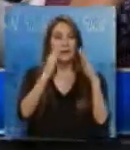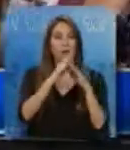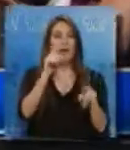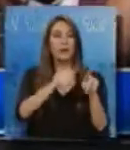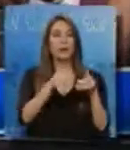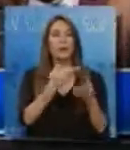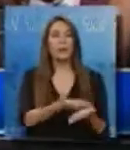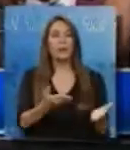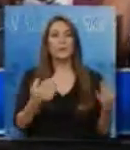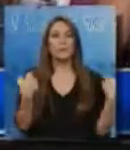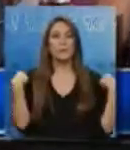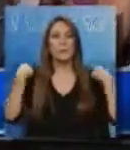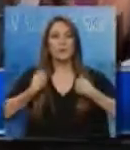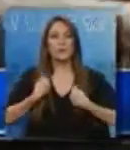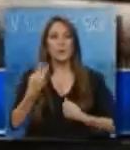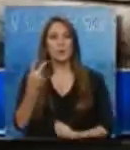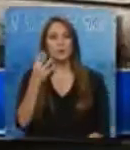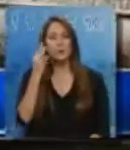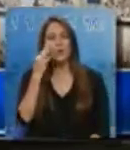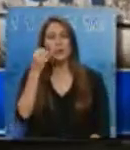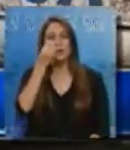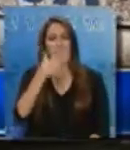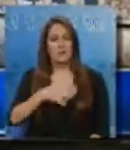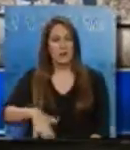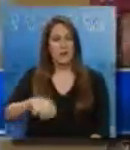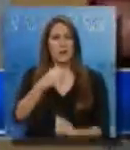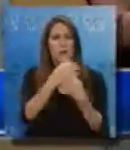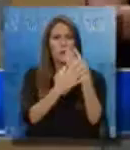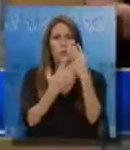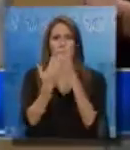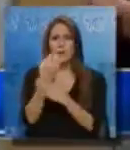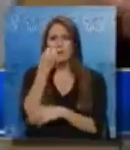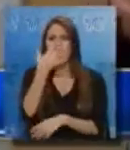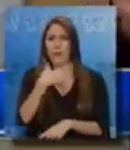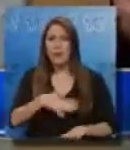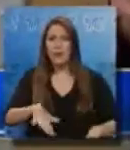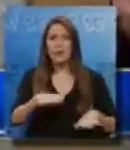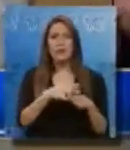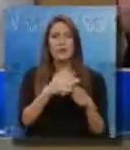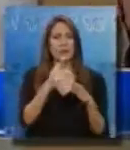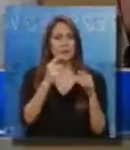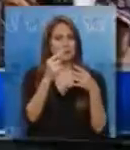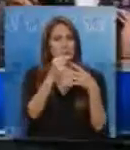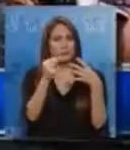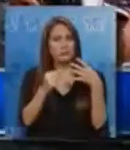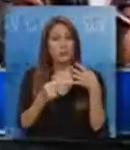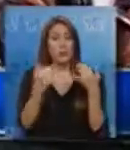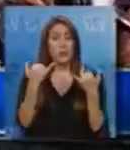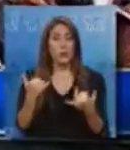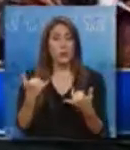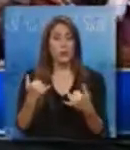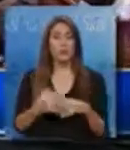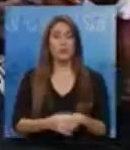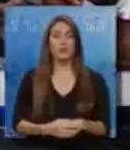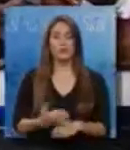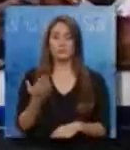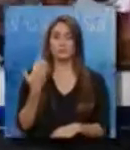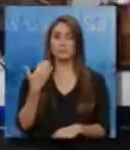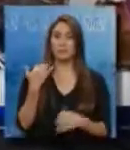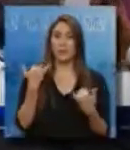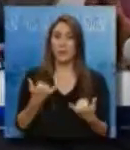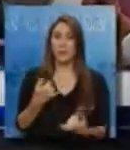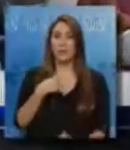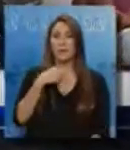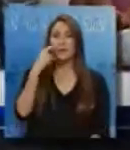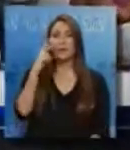algunas pertenencias, ¿no? Las mochilas, máculas de sangre, guantes con sangre y algunas otras cosas más. Hoy hace pocas horas se ha encontrado